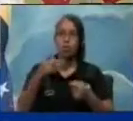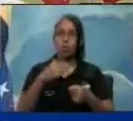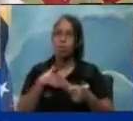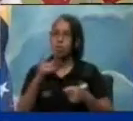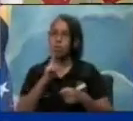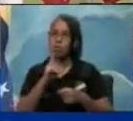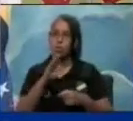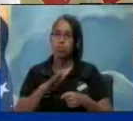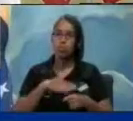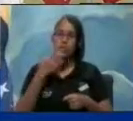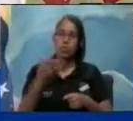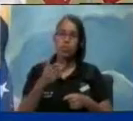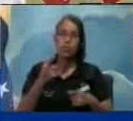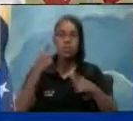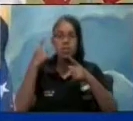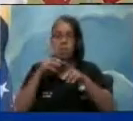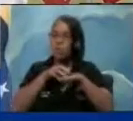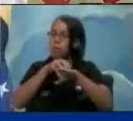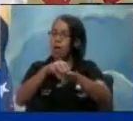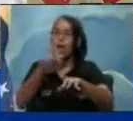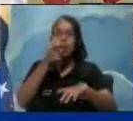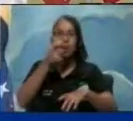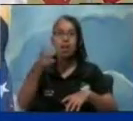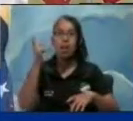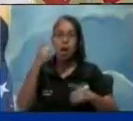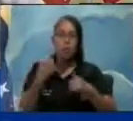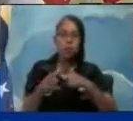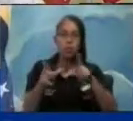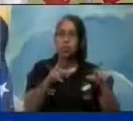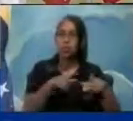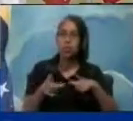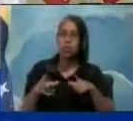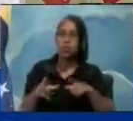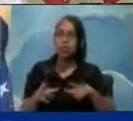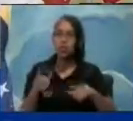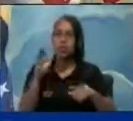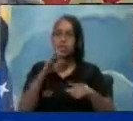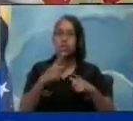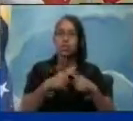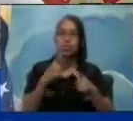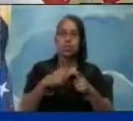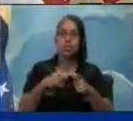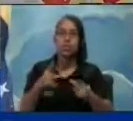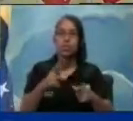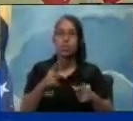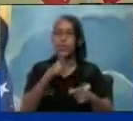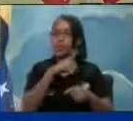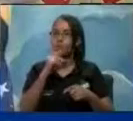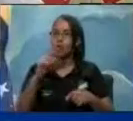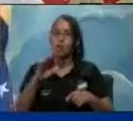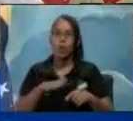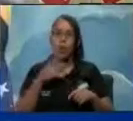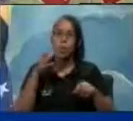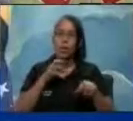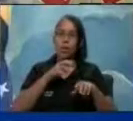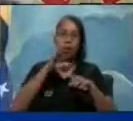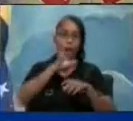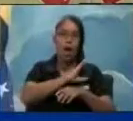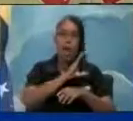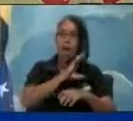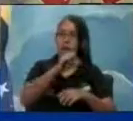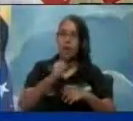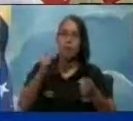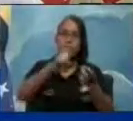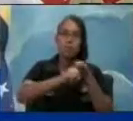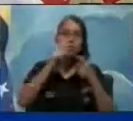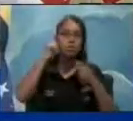olfa está un poco así, en mínimo. Entonces no puedo agarrarla. Vámonos